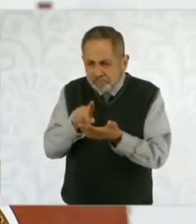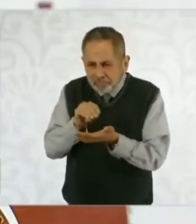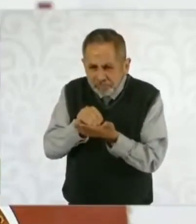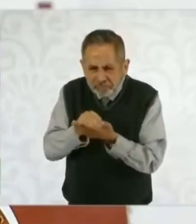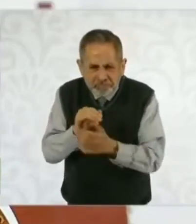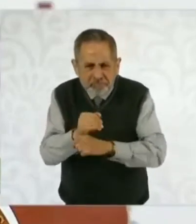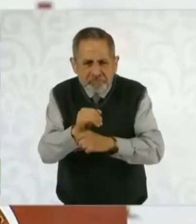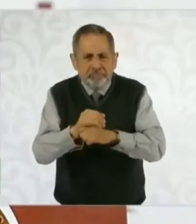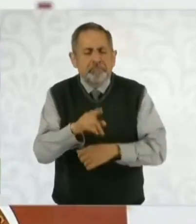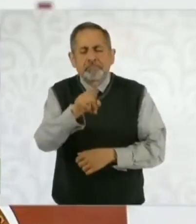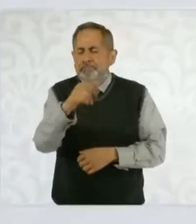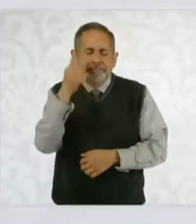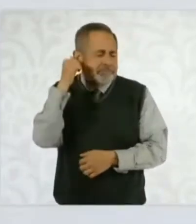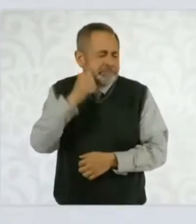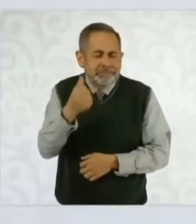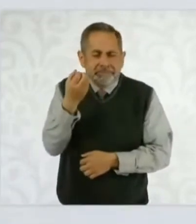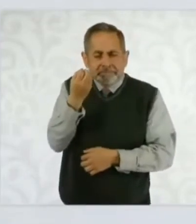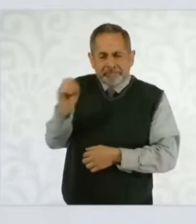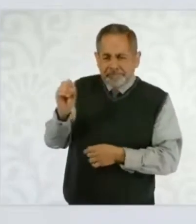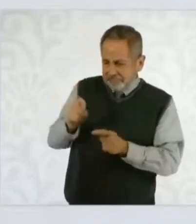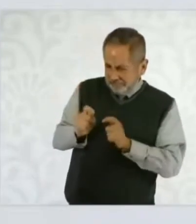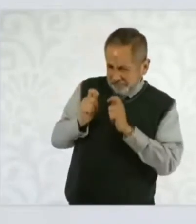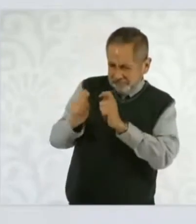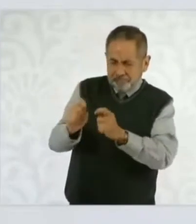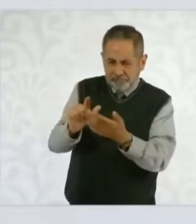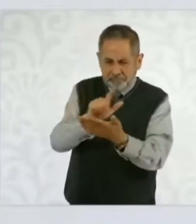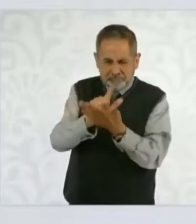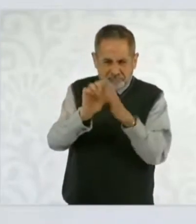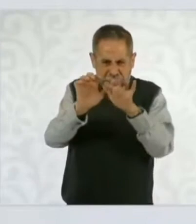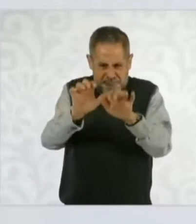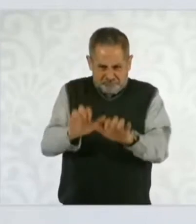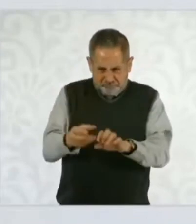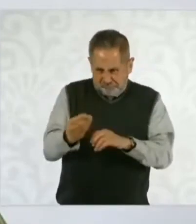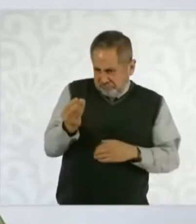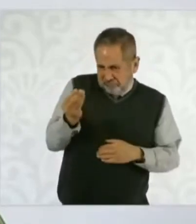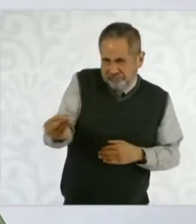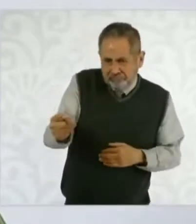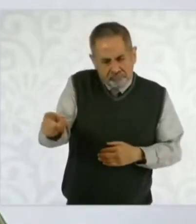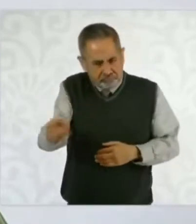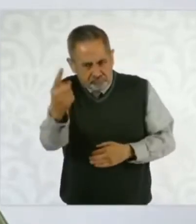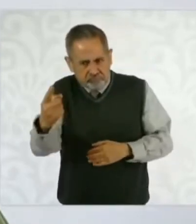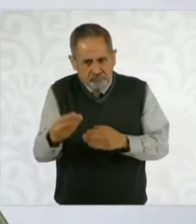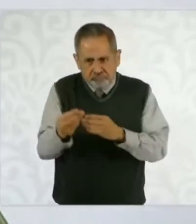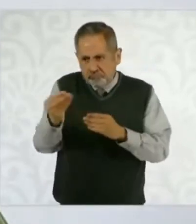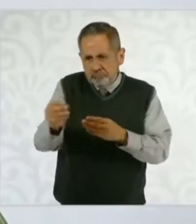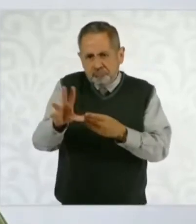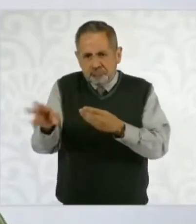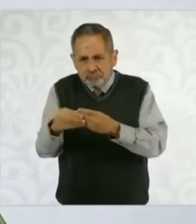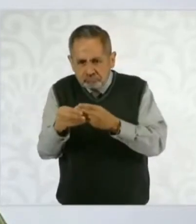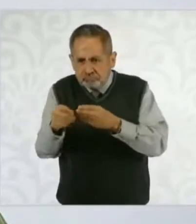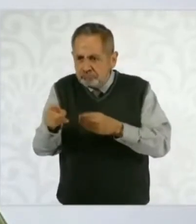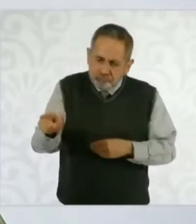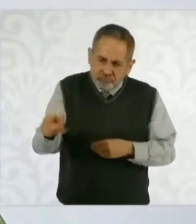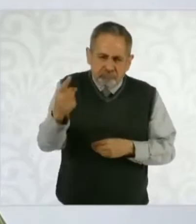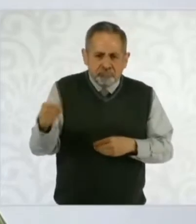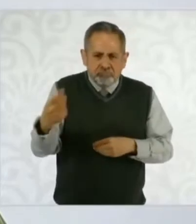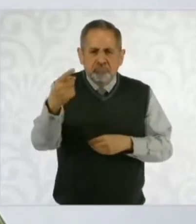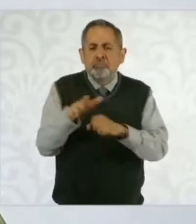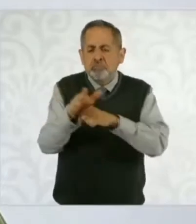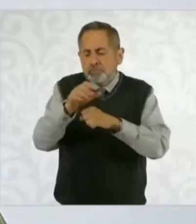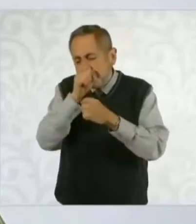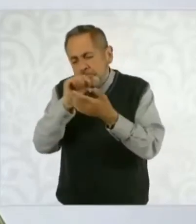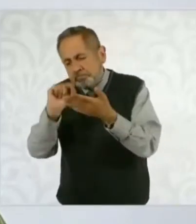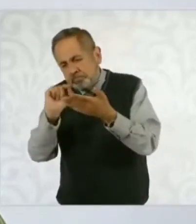en todas las órdenes que se dan al personal militar y se dan por escrito, va un anexo en donde se establece qué